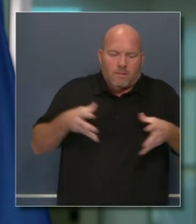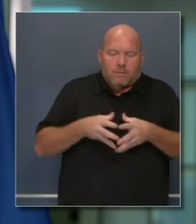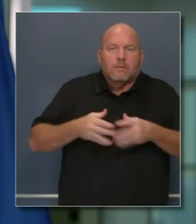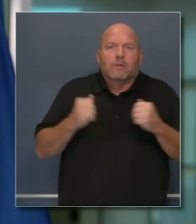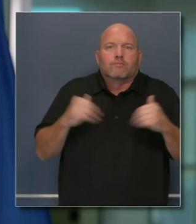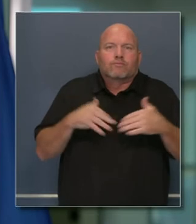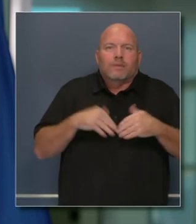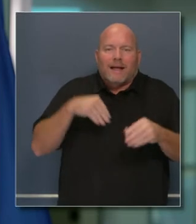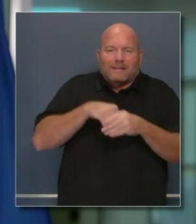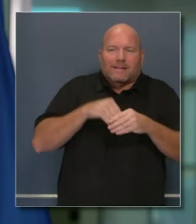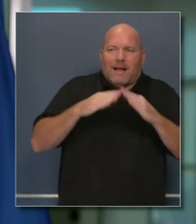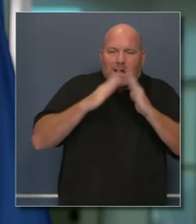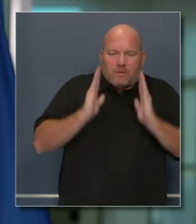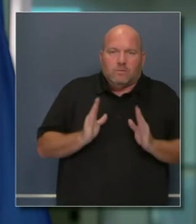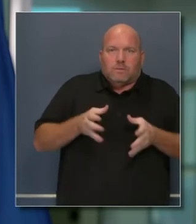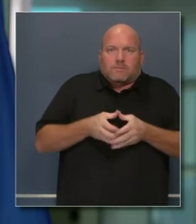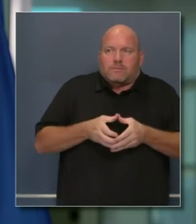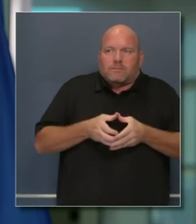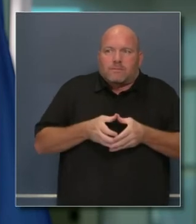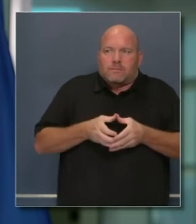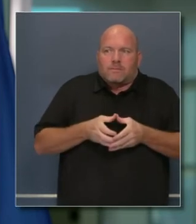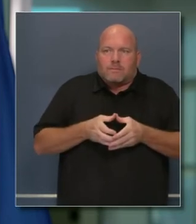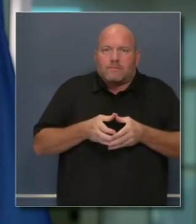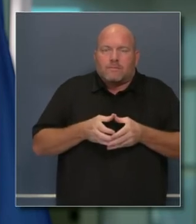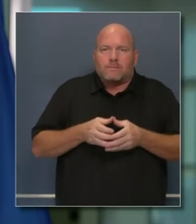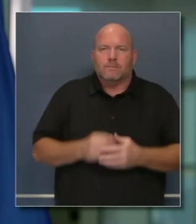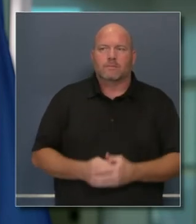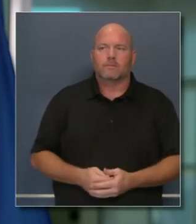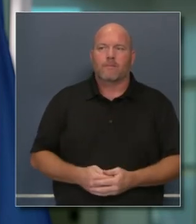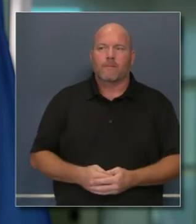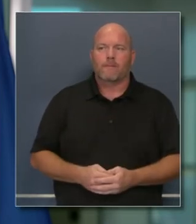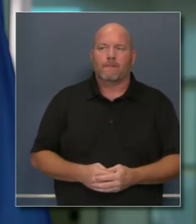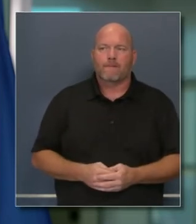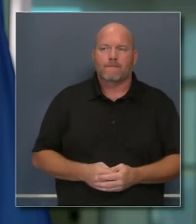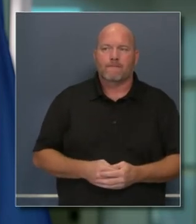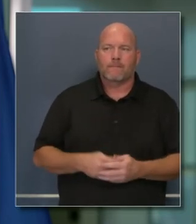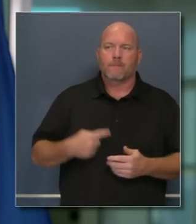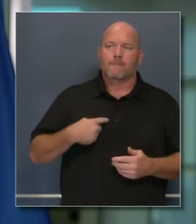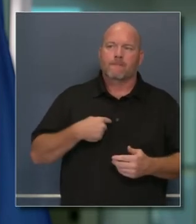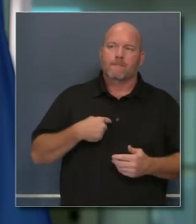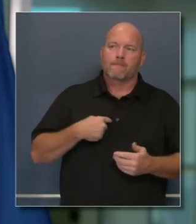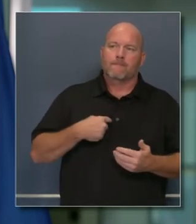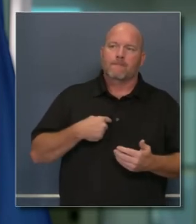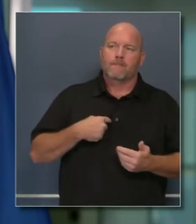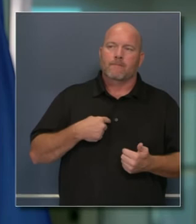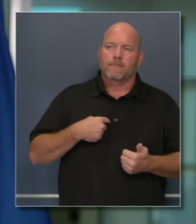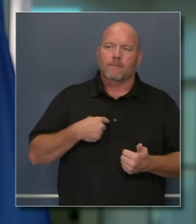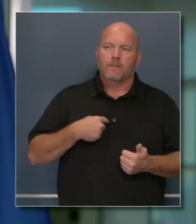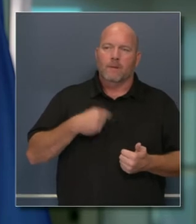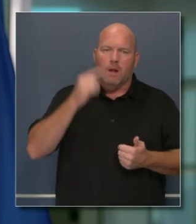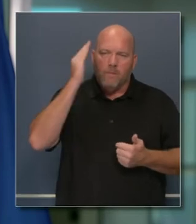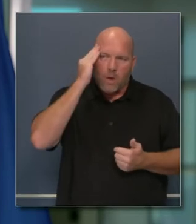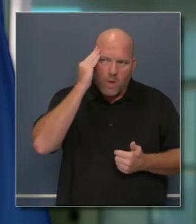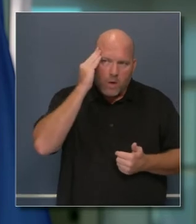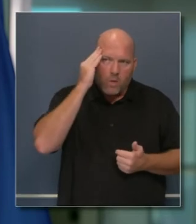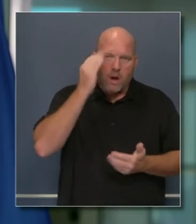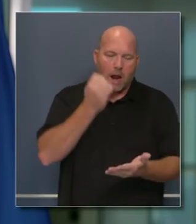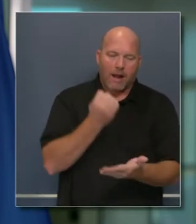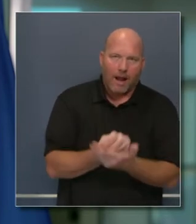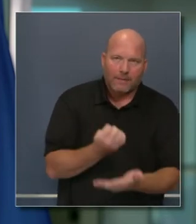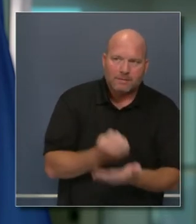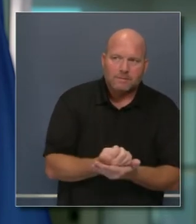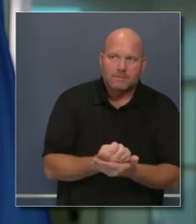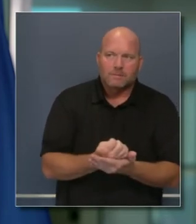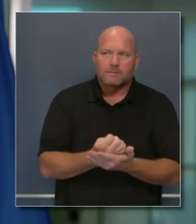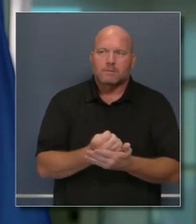a aglomerar en interiores con el frío al aire libre. Y estoy muy percatado, muy consciente de la